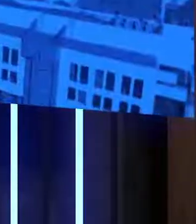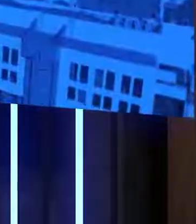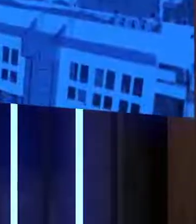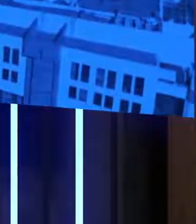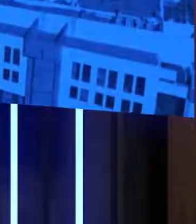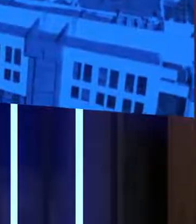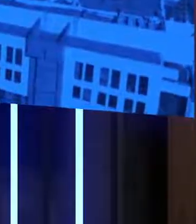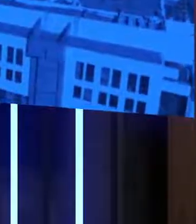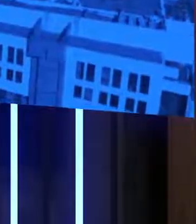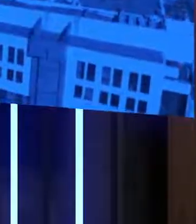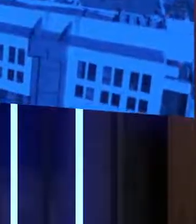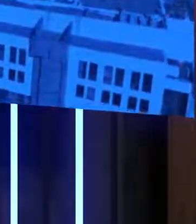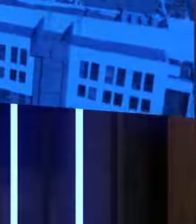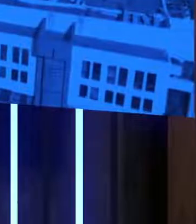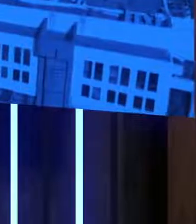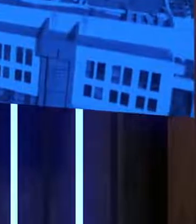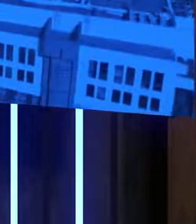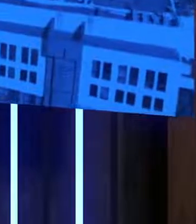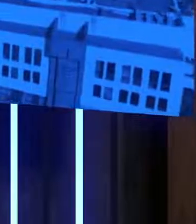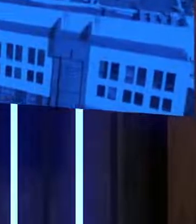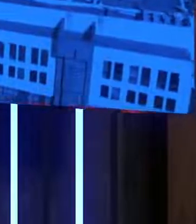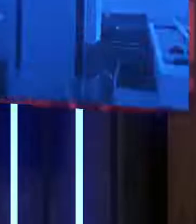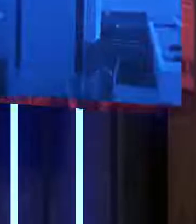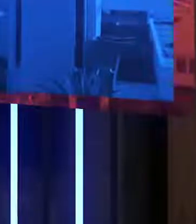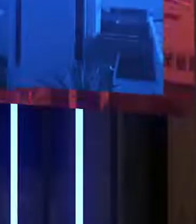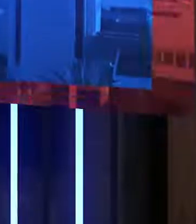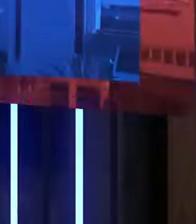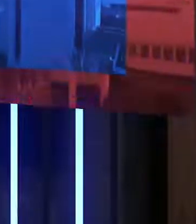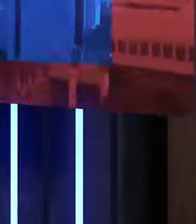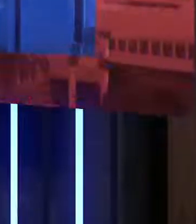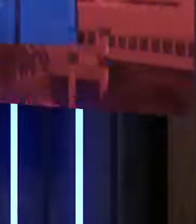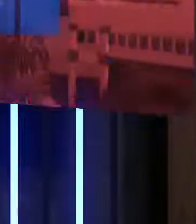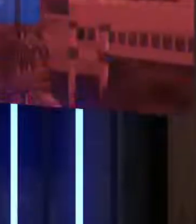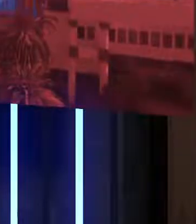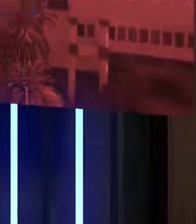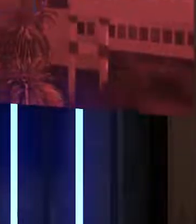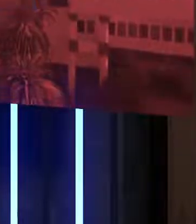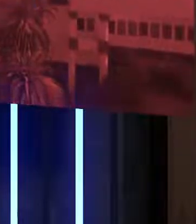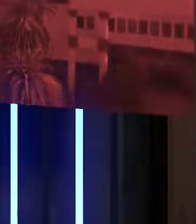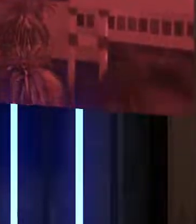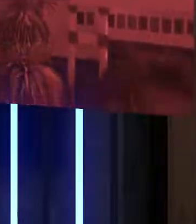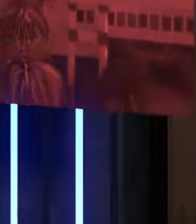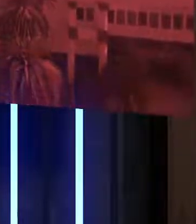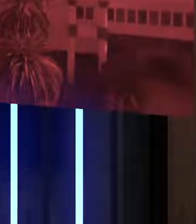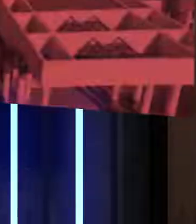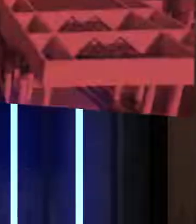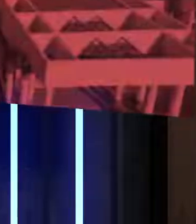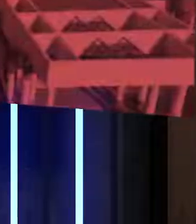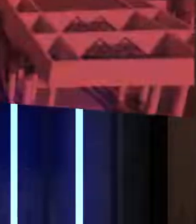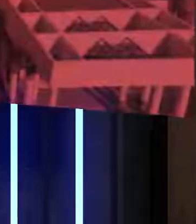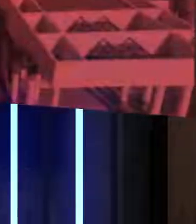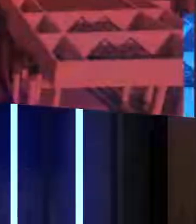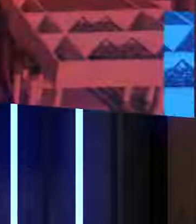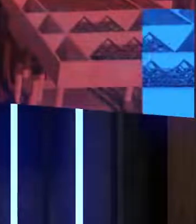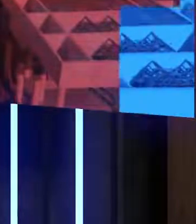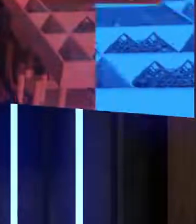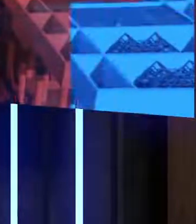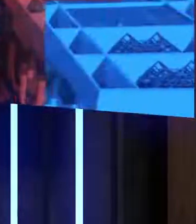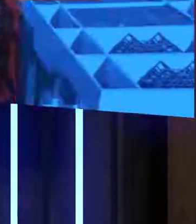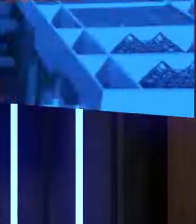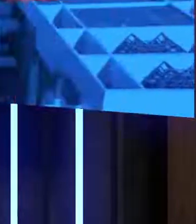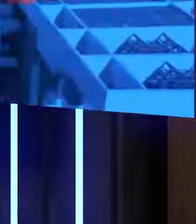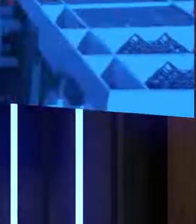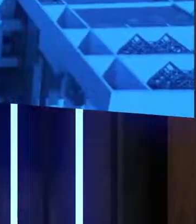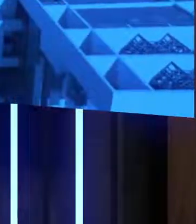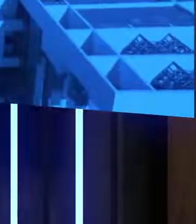liquidez propone postergar la declaración y el pago del IVA de los periodos de octubre, noviembre y diciembre de 2019